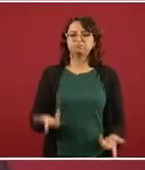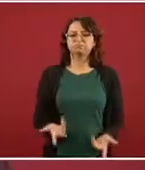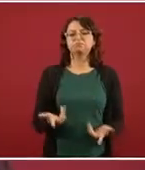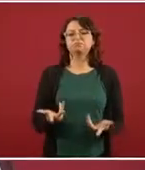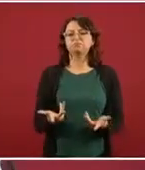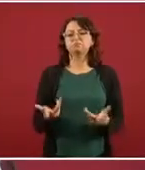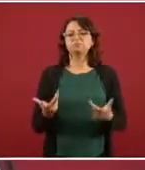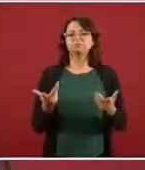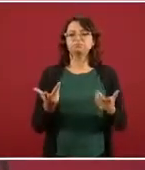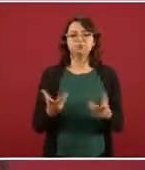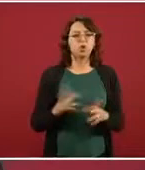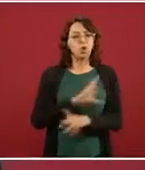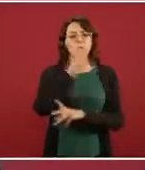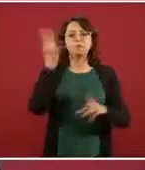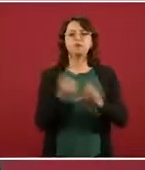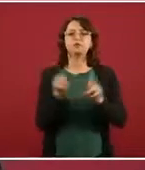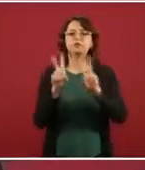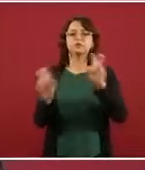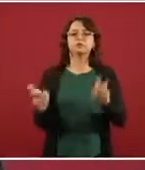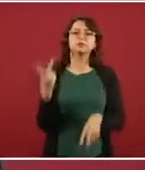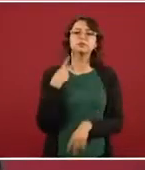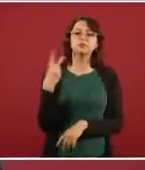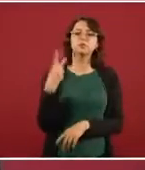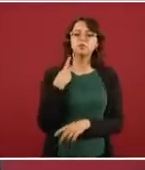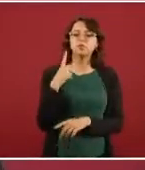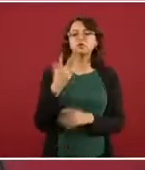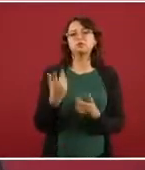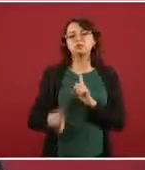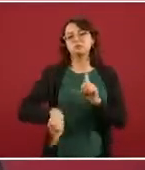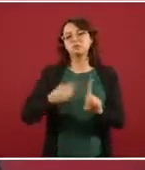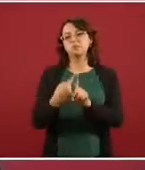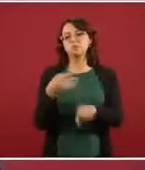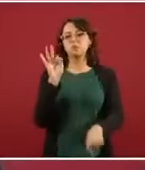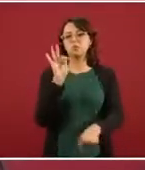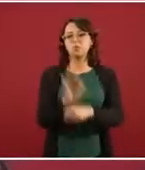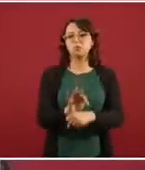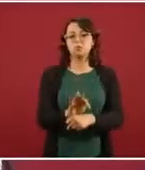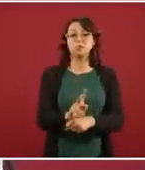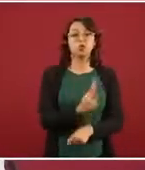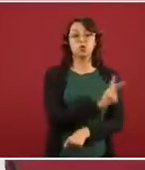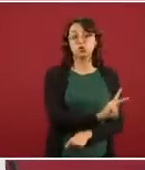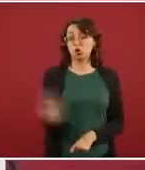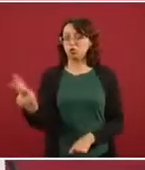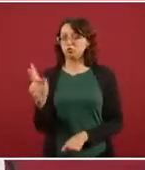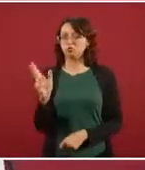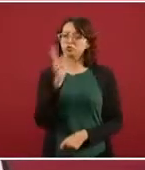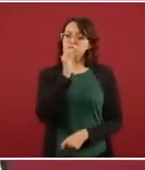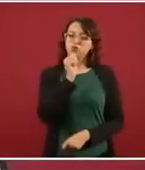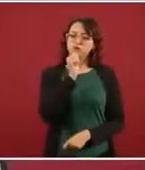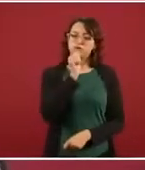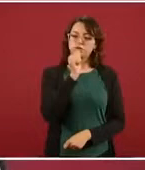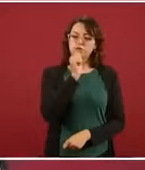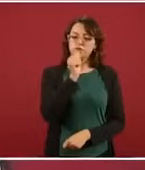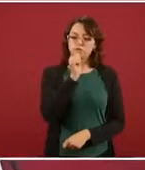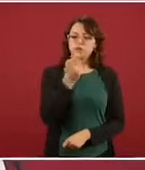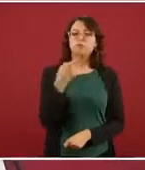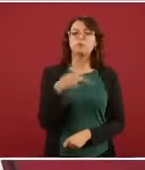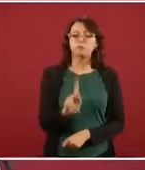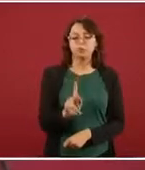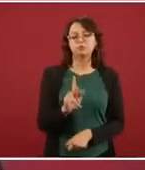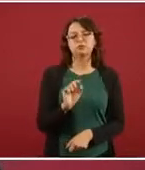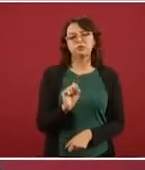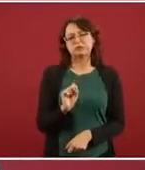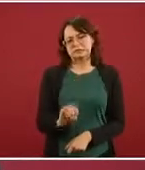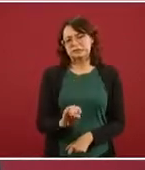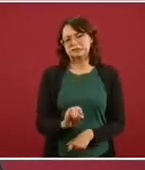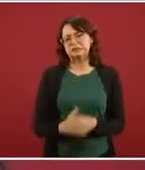digamos, toda la política pública en la materia es una acción afirmativa porque no alcanza a ser universal. Pero sí, bueno, la idea que